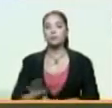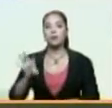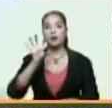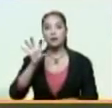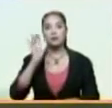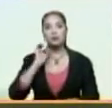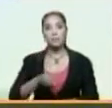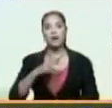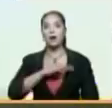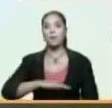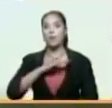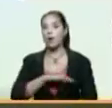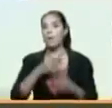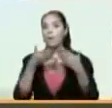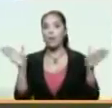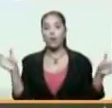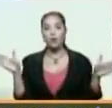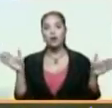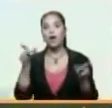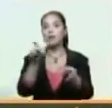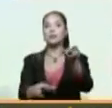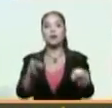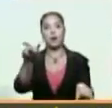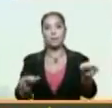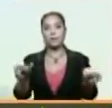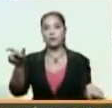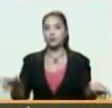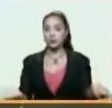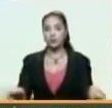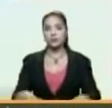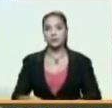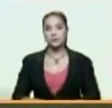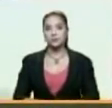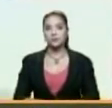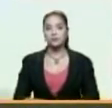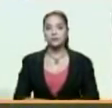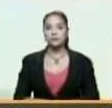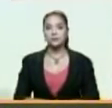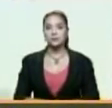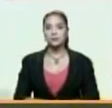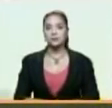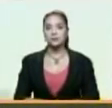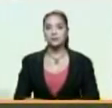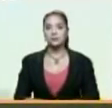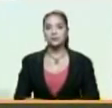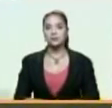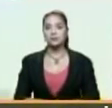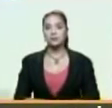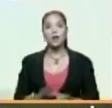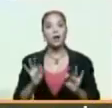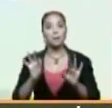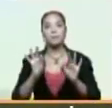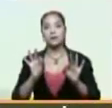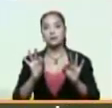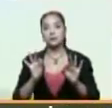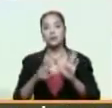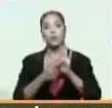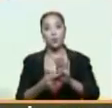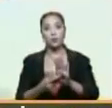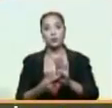afectan la moral pública de los ciudadanos que mencionaré. En este caso, voy a